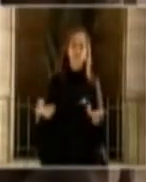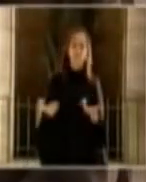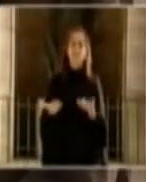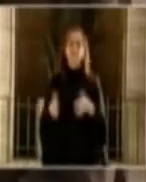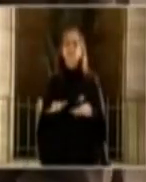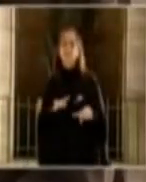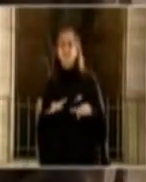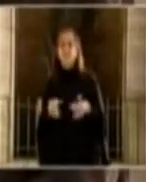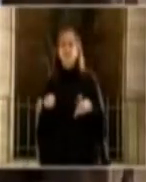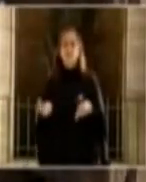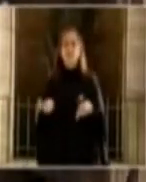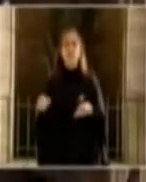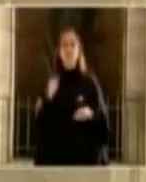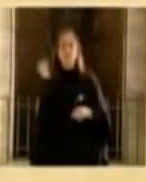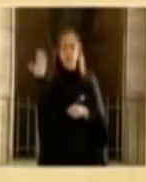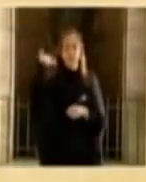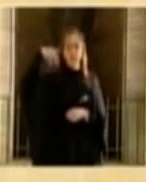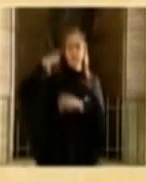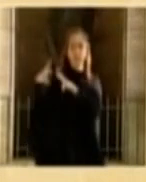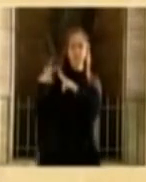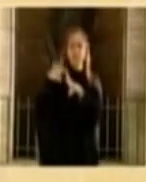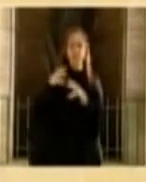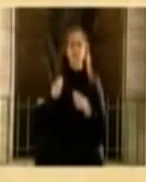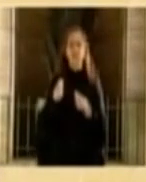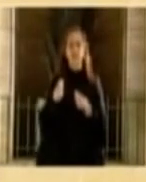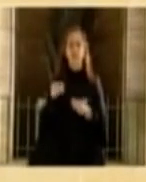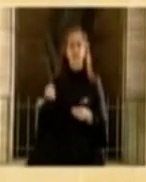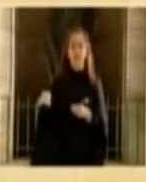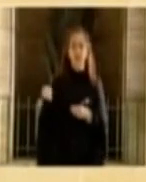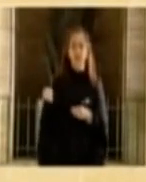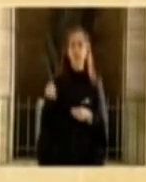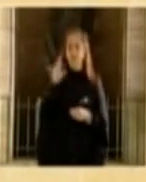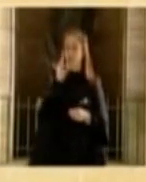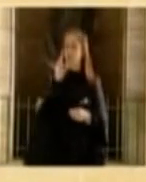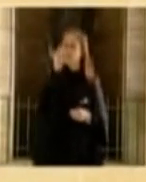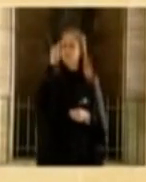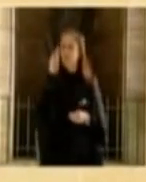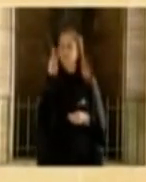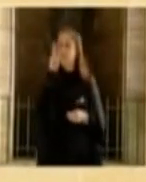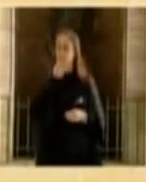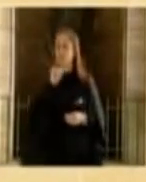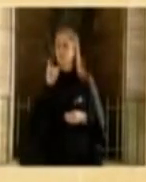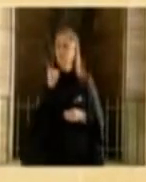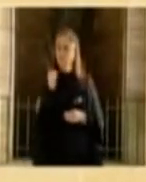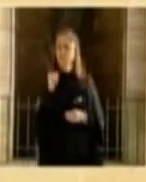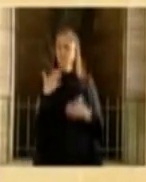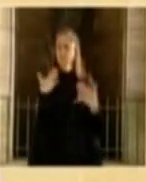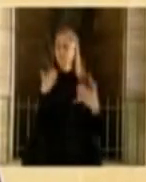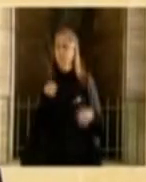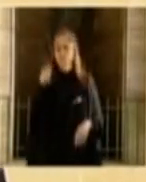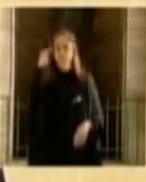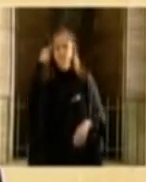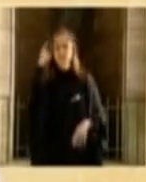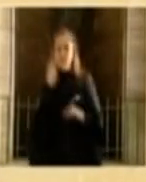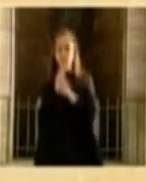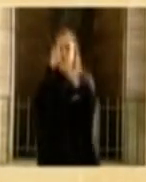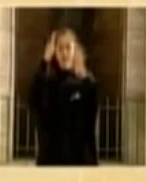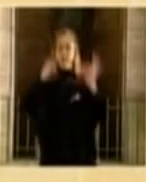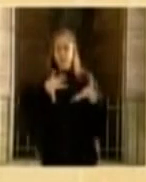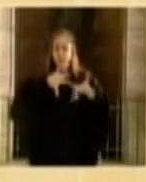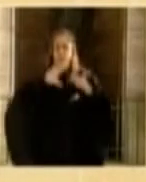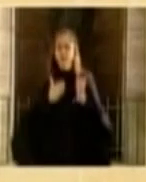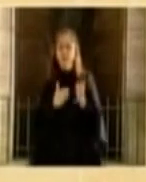que destaca aún más. Fue un visionario que vio en la educación el arma definitiva contra la esclavitud